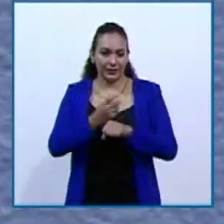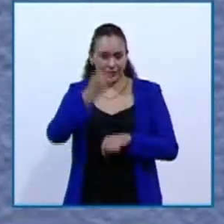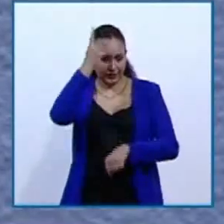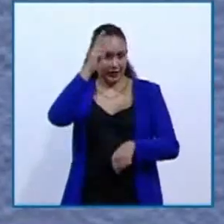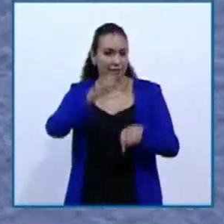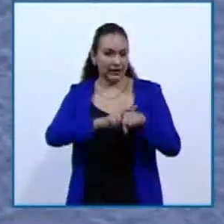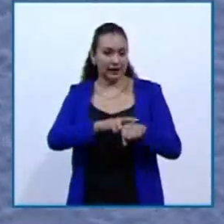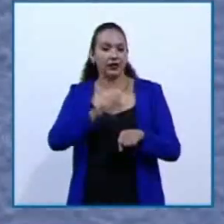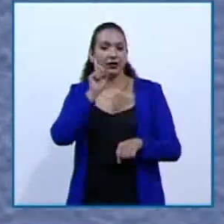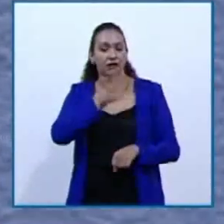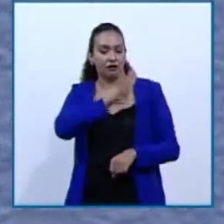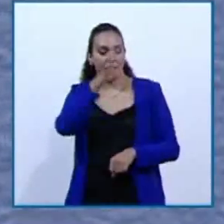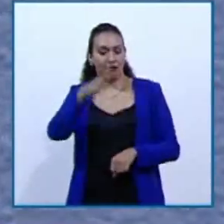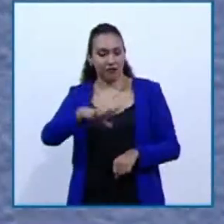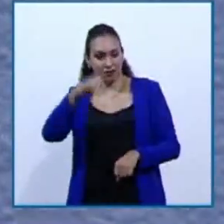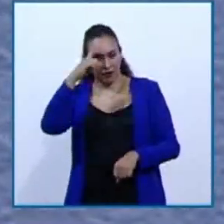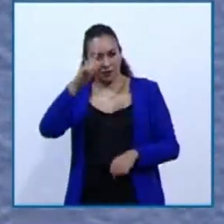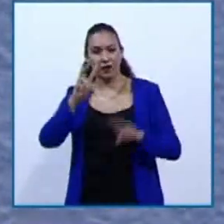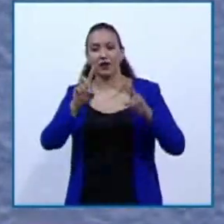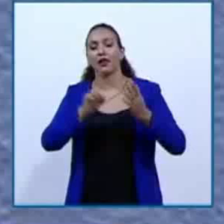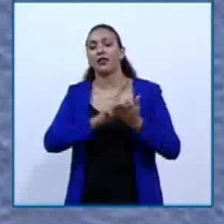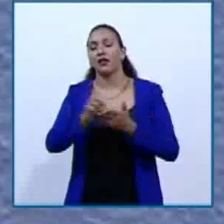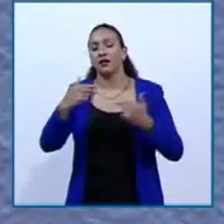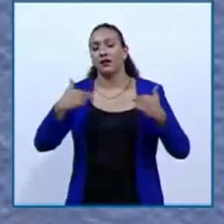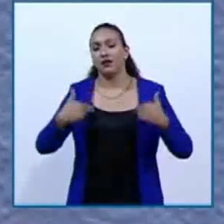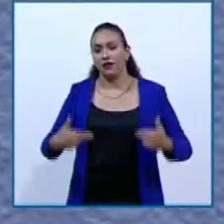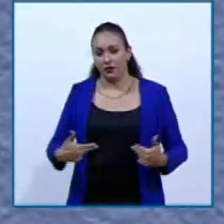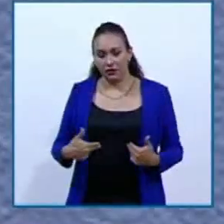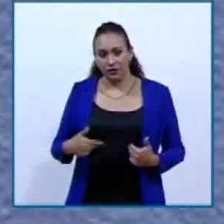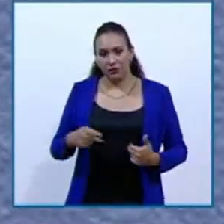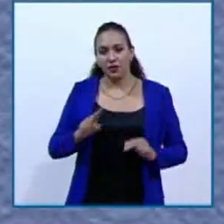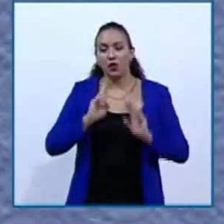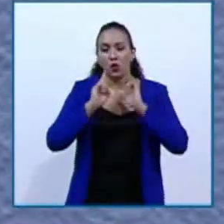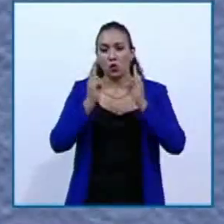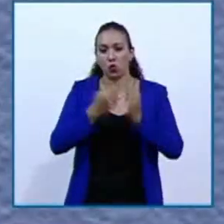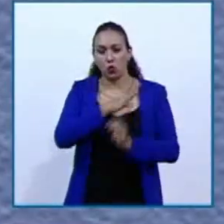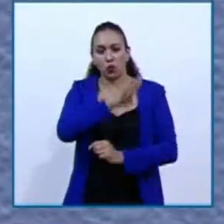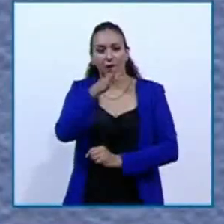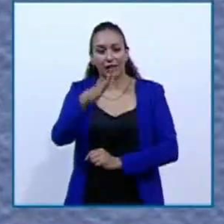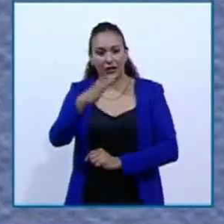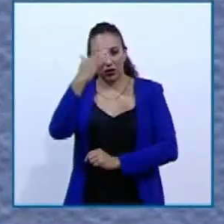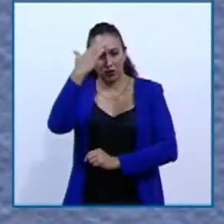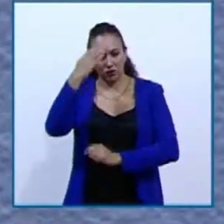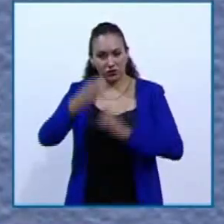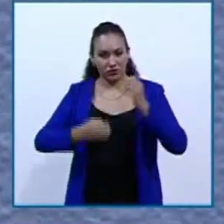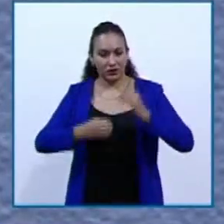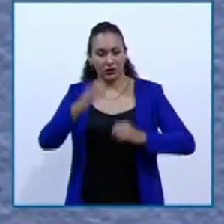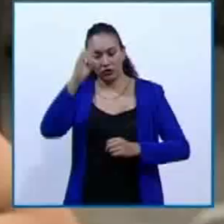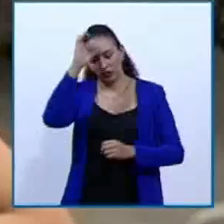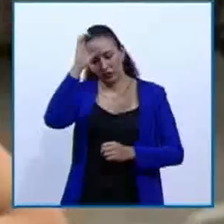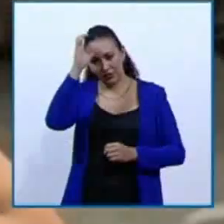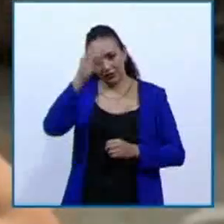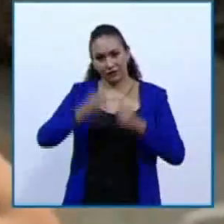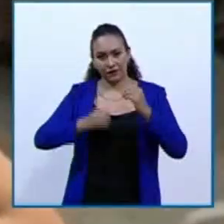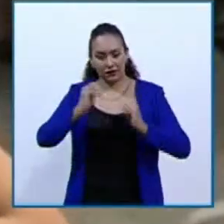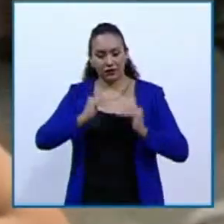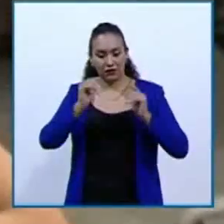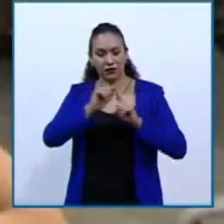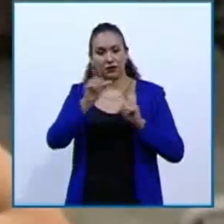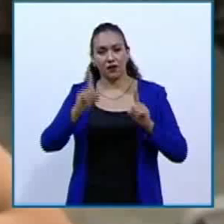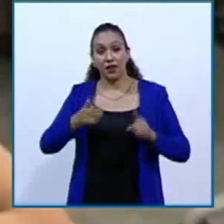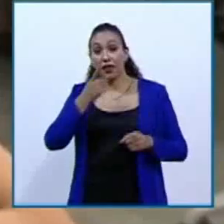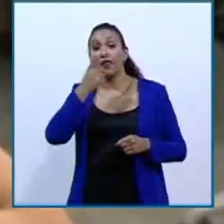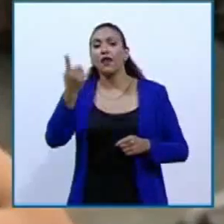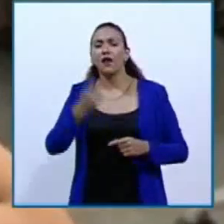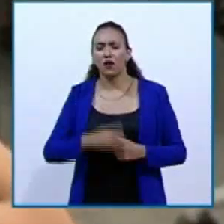para el fortalecimiento de los derechos humanos de la Unidad General de Conocimiento Científico de la Suprema Corte, acusó, ya en este